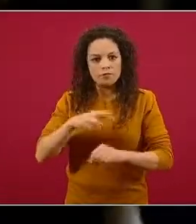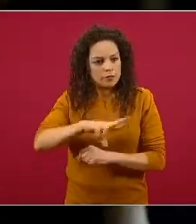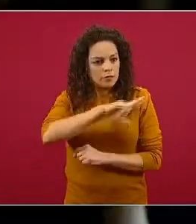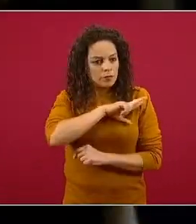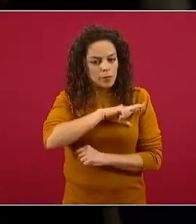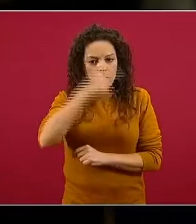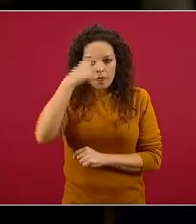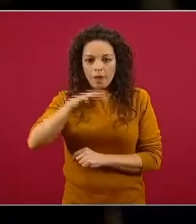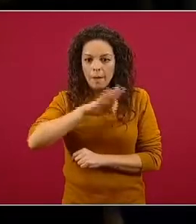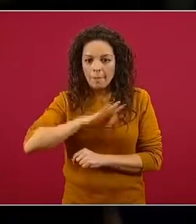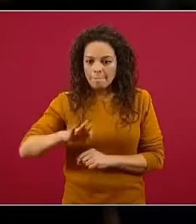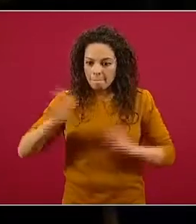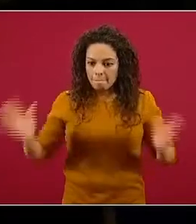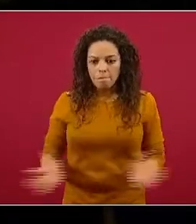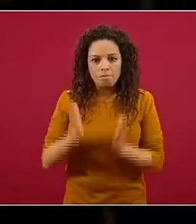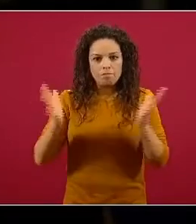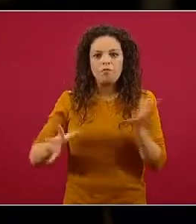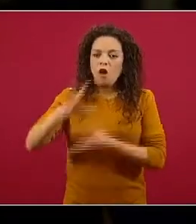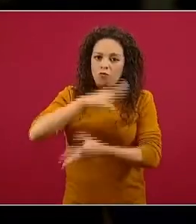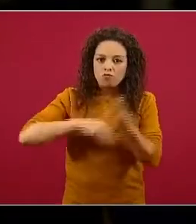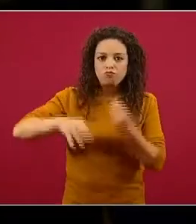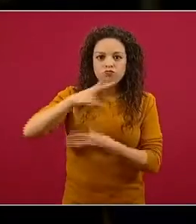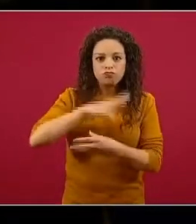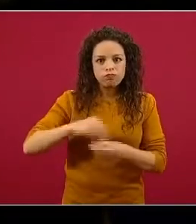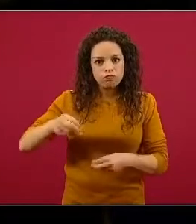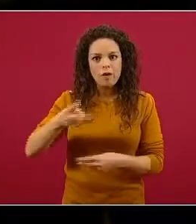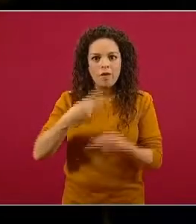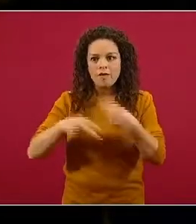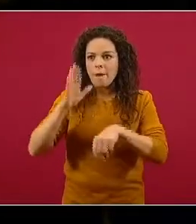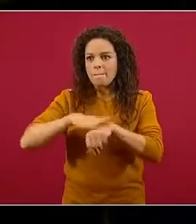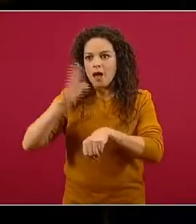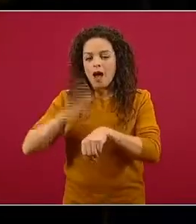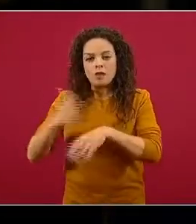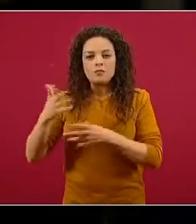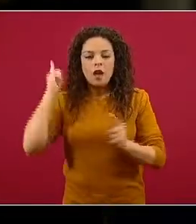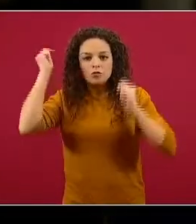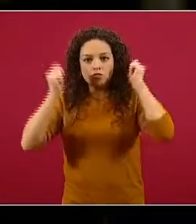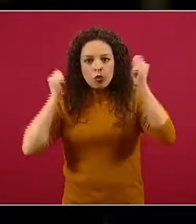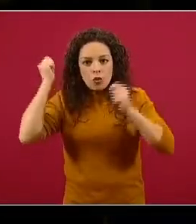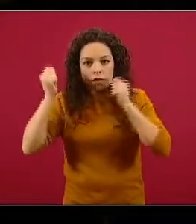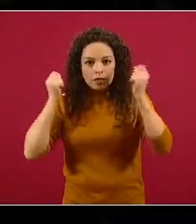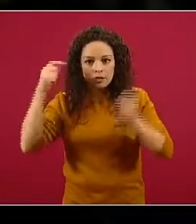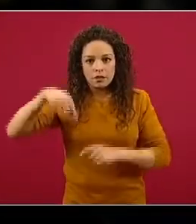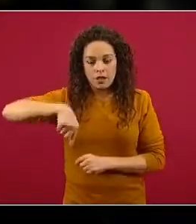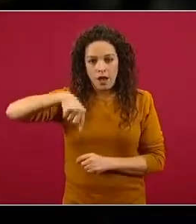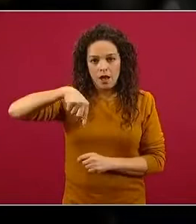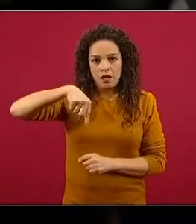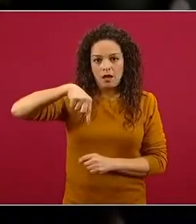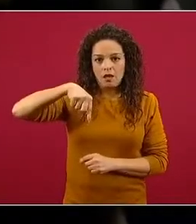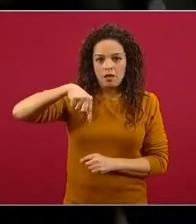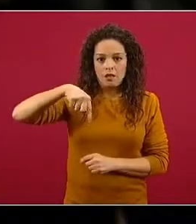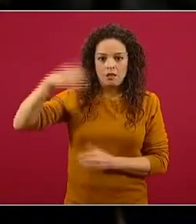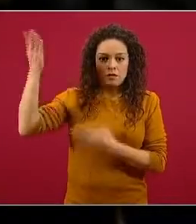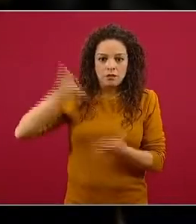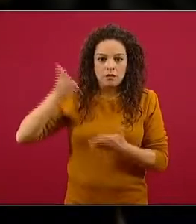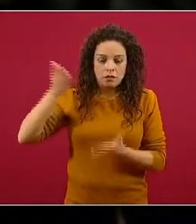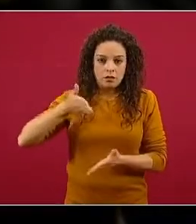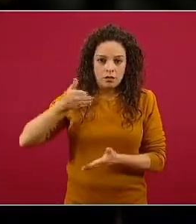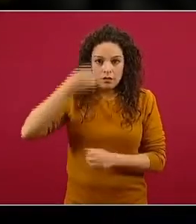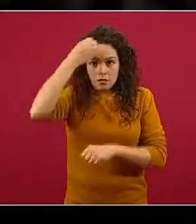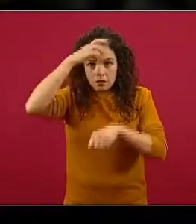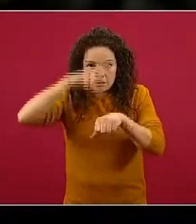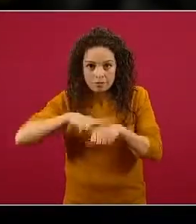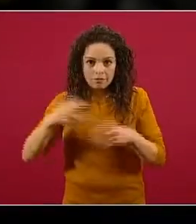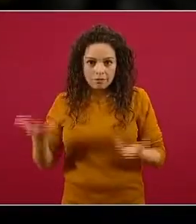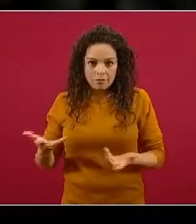para reactivar el turismo, la promoción de los destinos en el extranjero, ahora sí que entre los propios estados aquí en